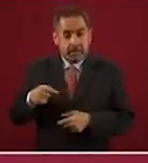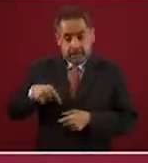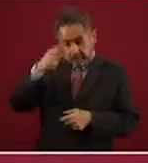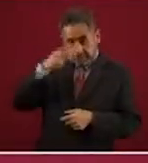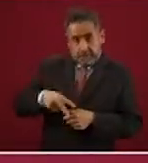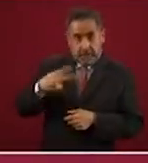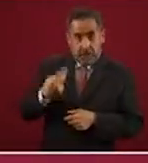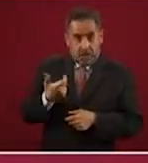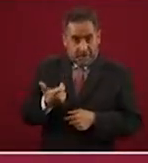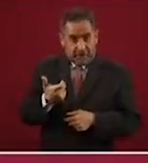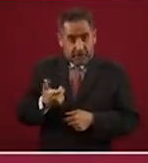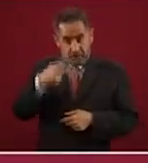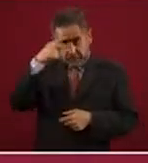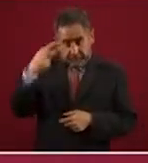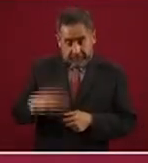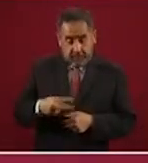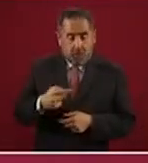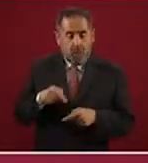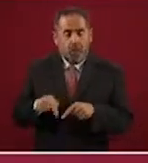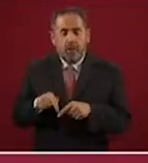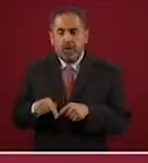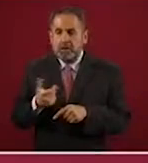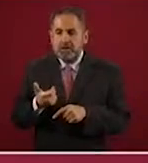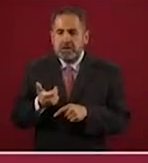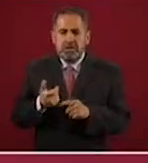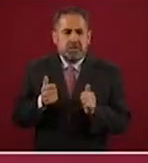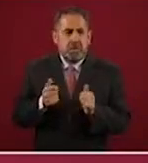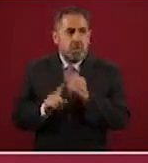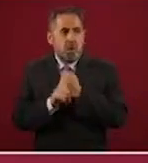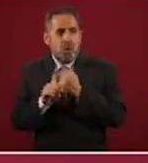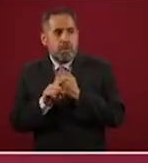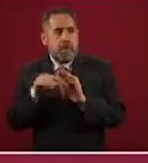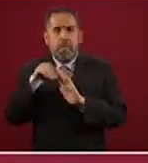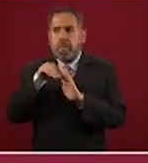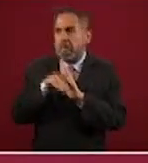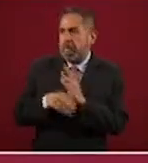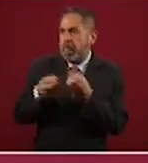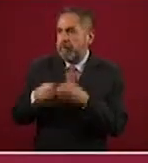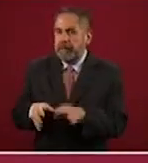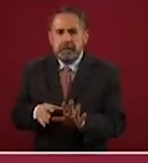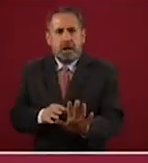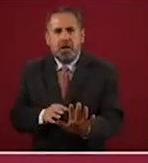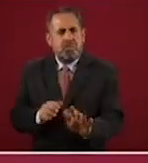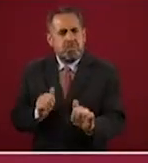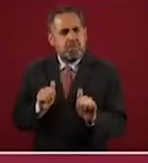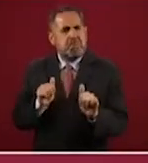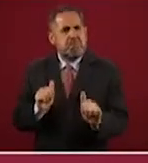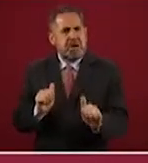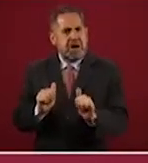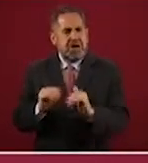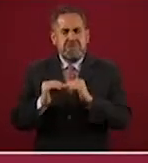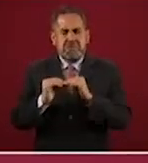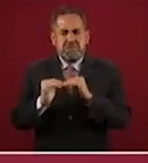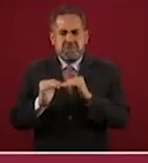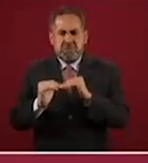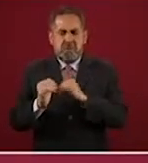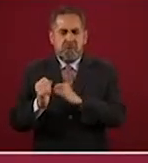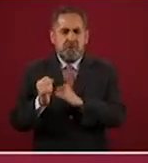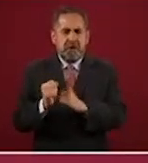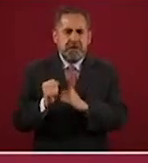nuestra moneda no tuvo problemas, no se depreció, al